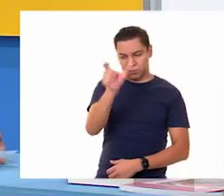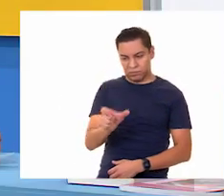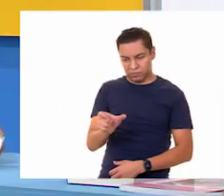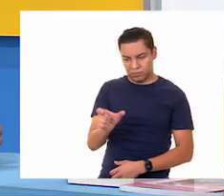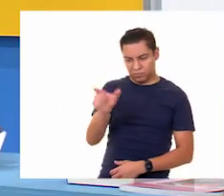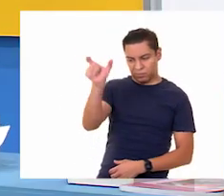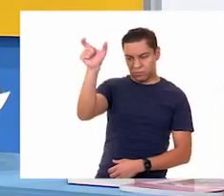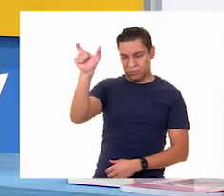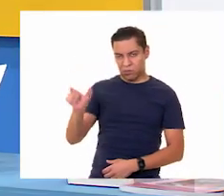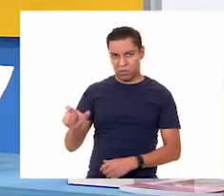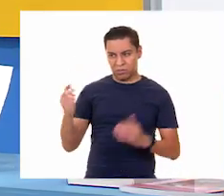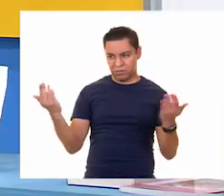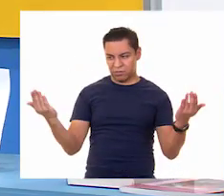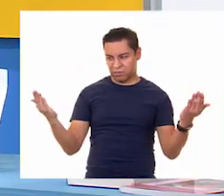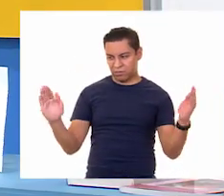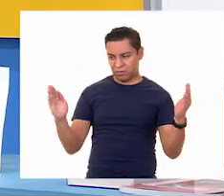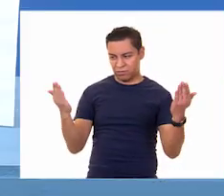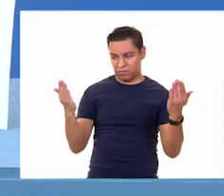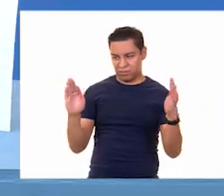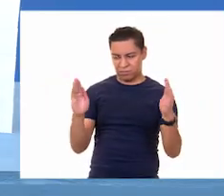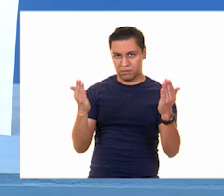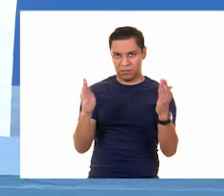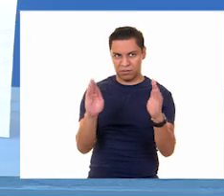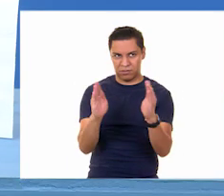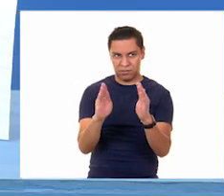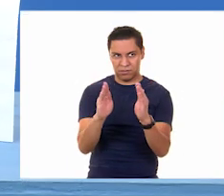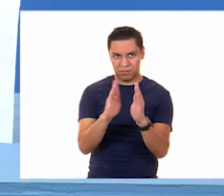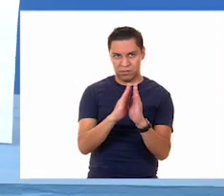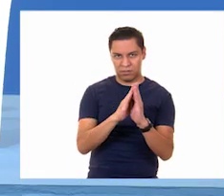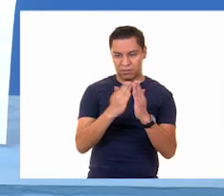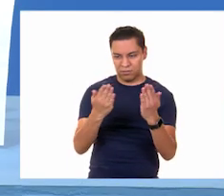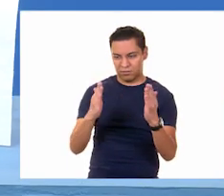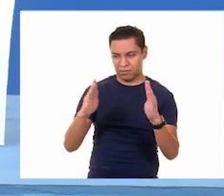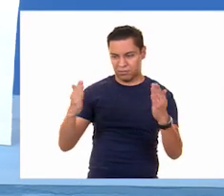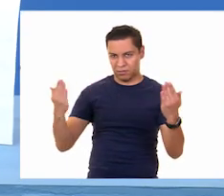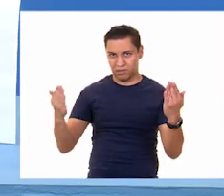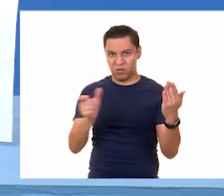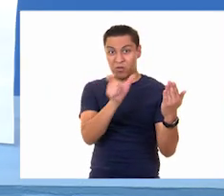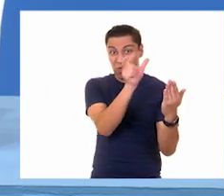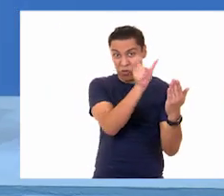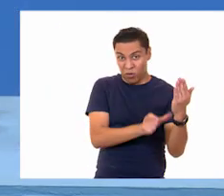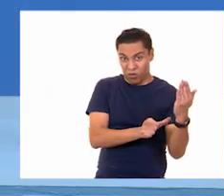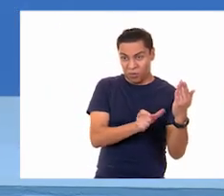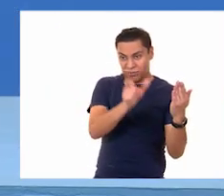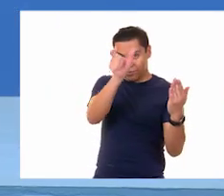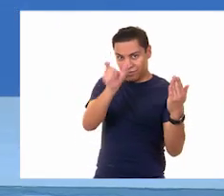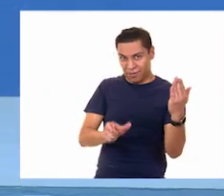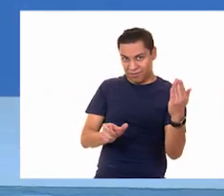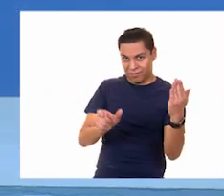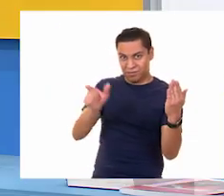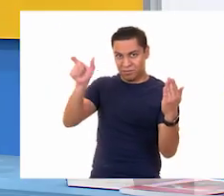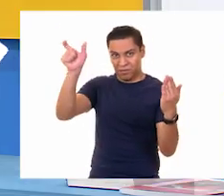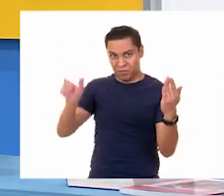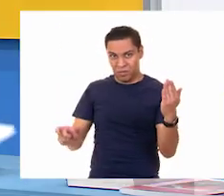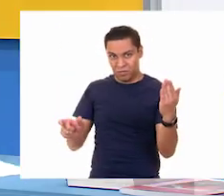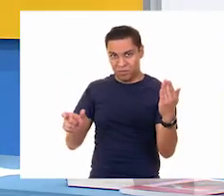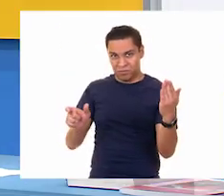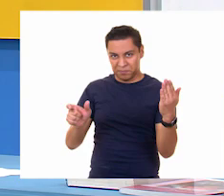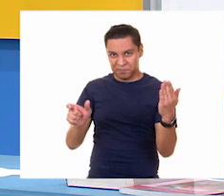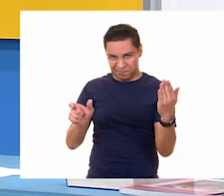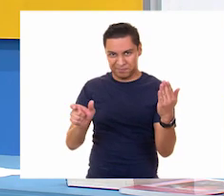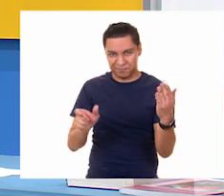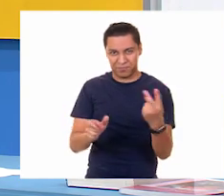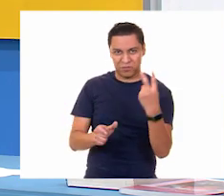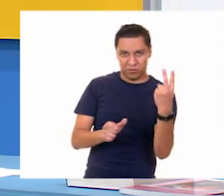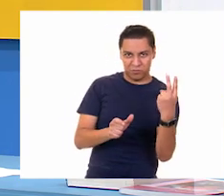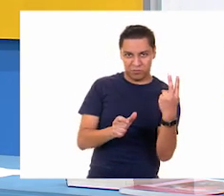4. Estas serían las Exacto. páginas 2, 3 y 4. Exactamente. Y ya atrás la que queda solita sería la 5. Esta